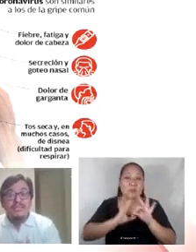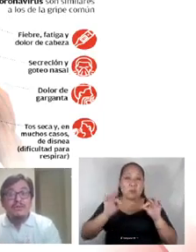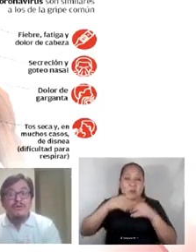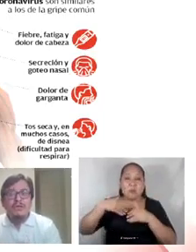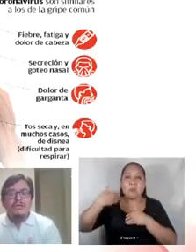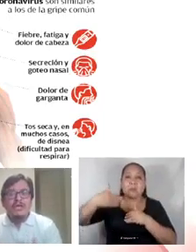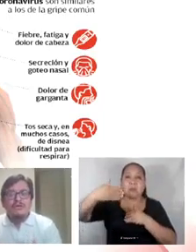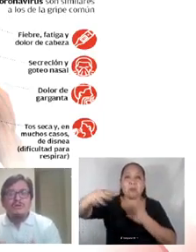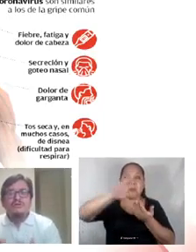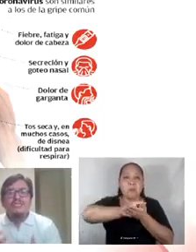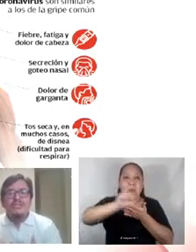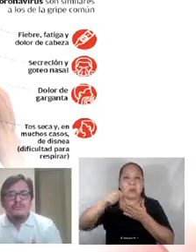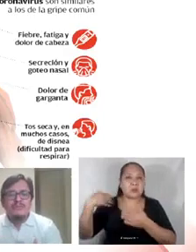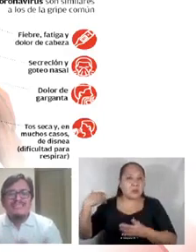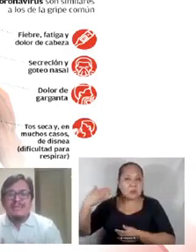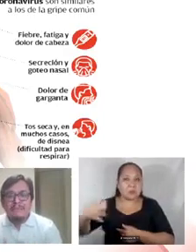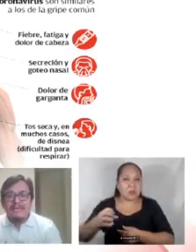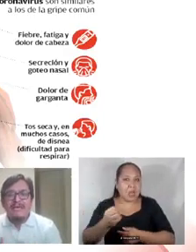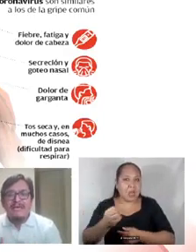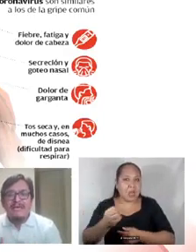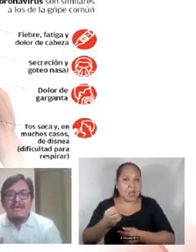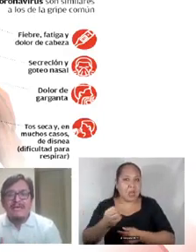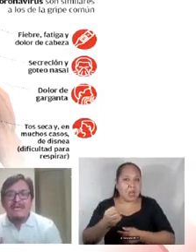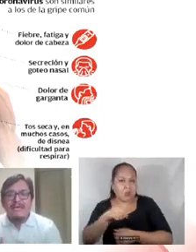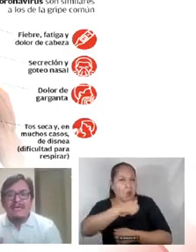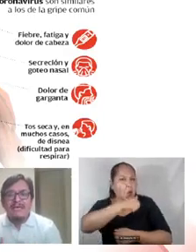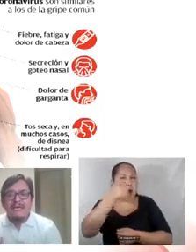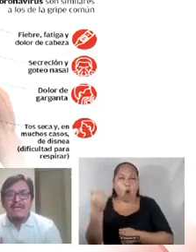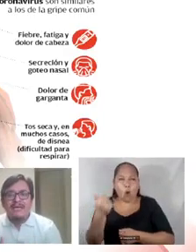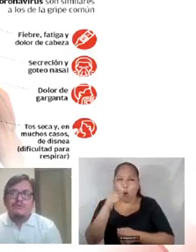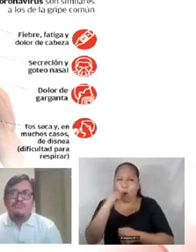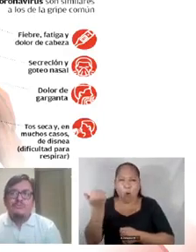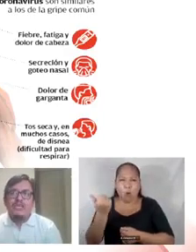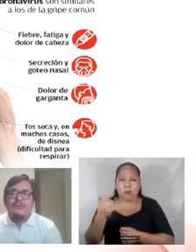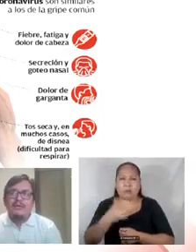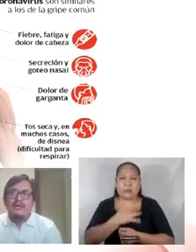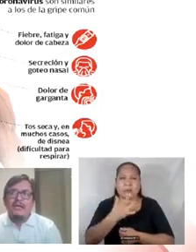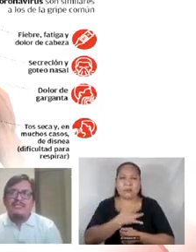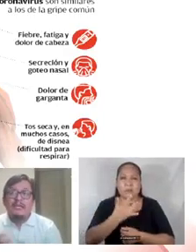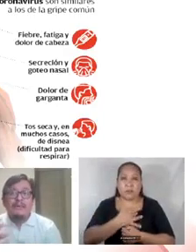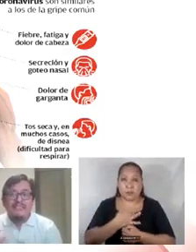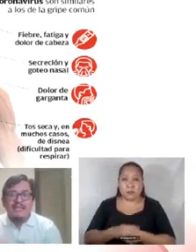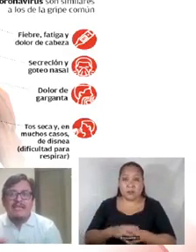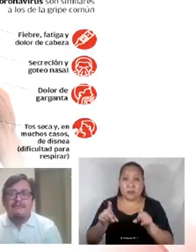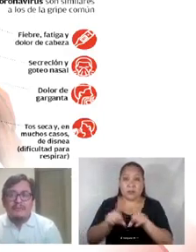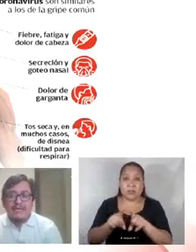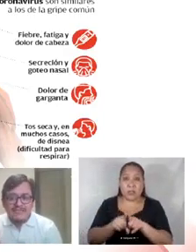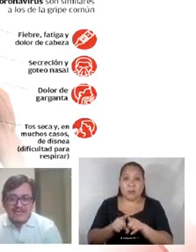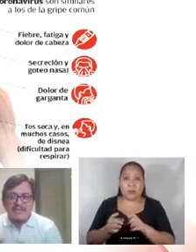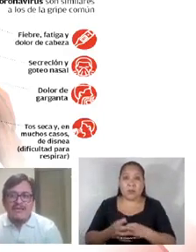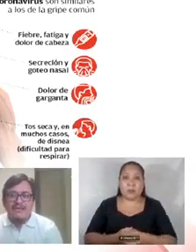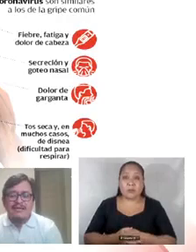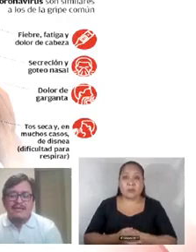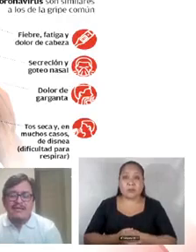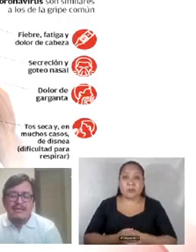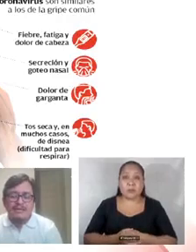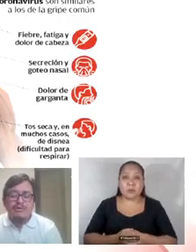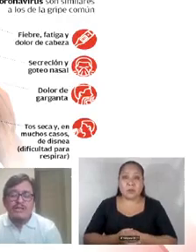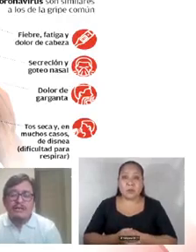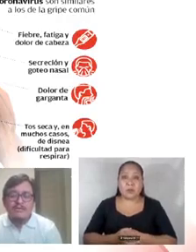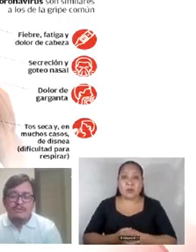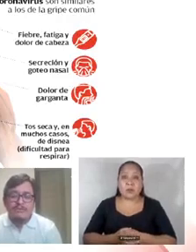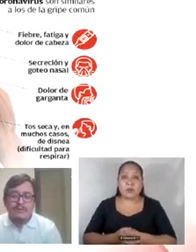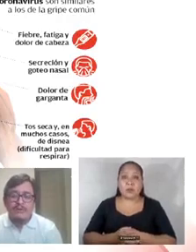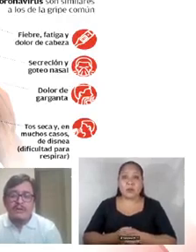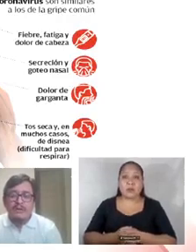hemos aprendido que hay otros síntomas que también nos deben hacer pensar en la enfermedad. Siguiente,